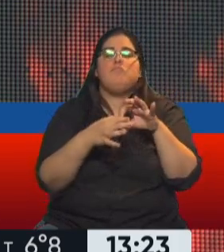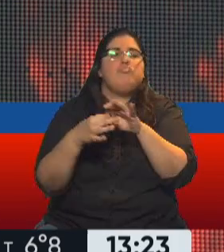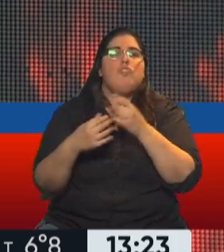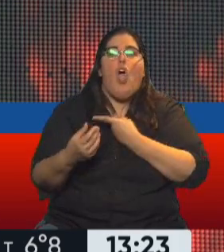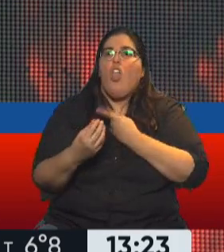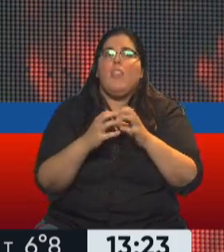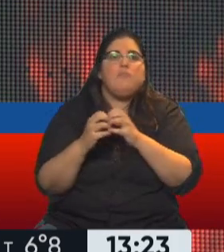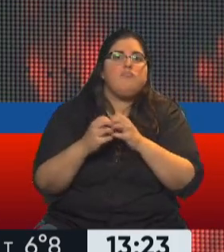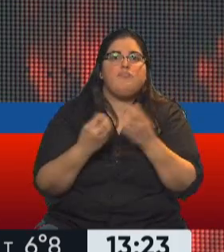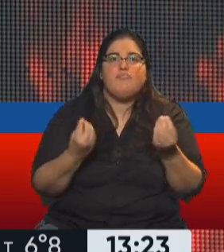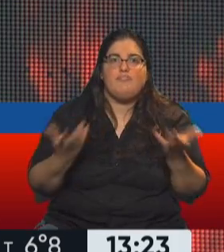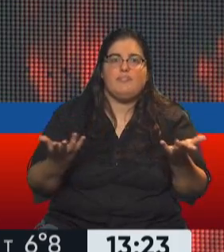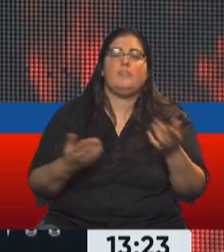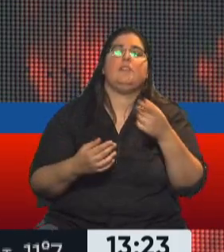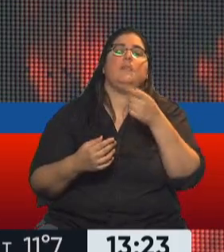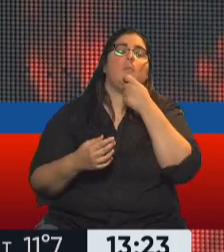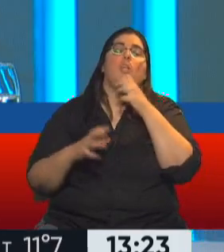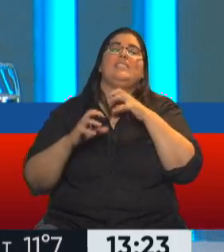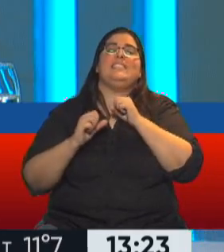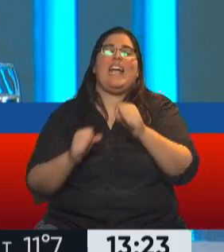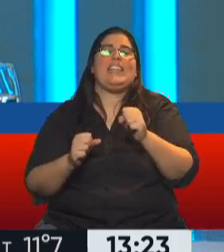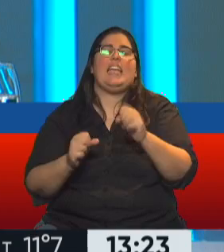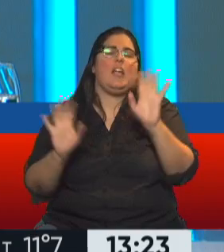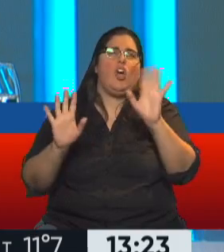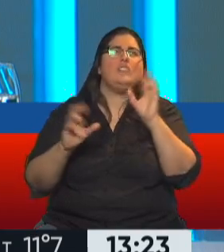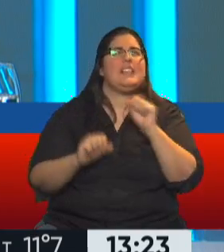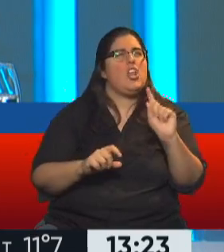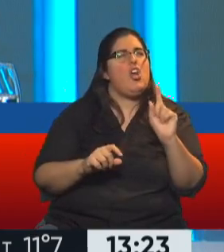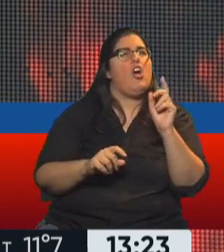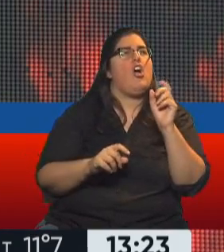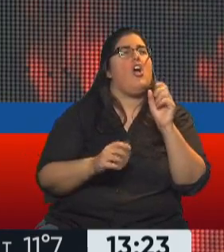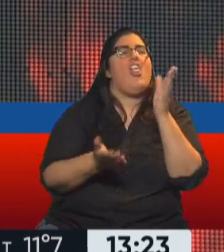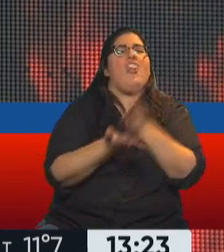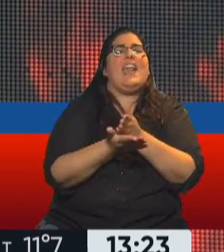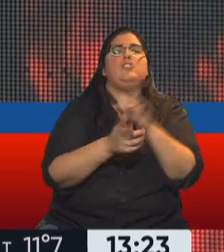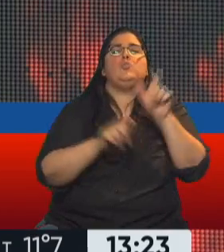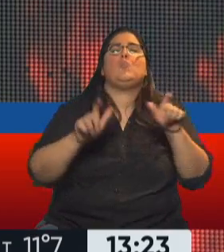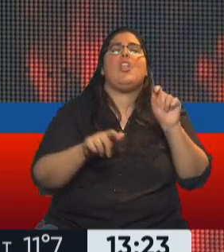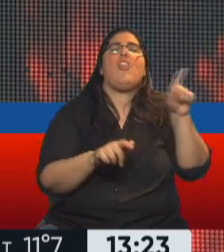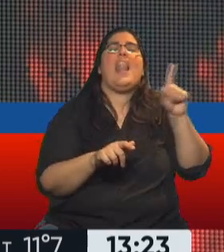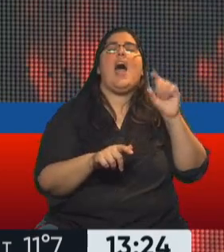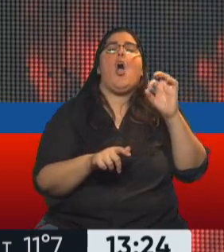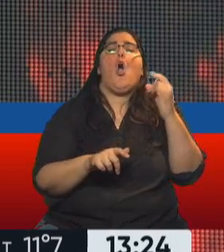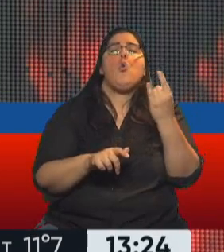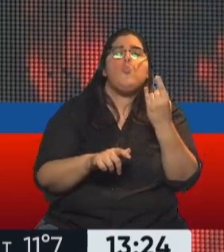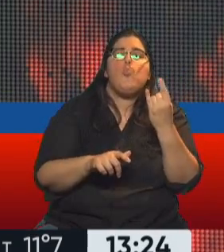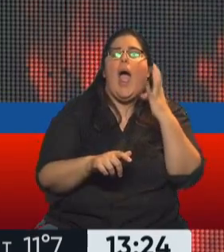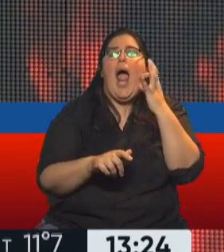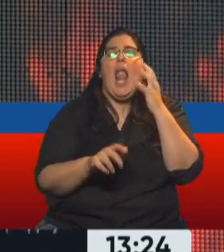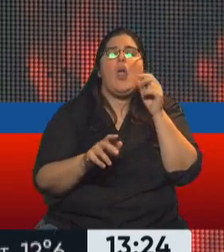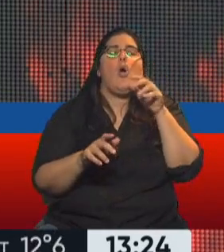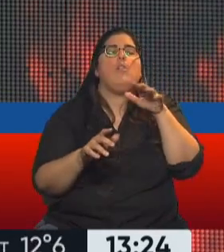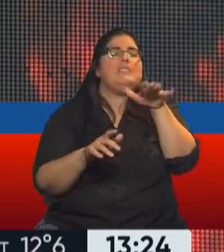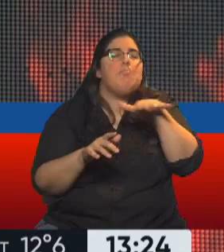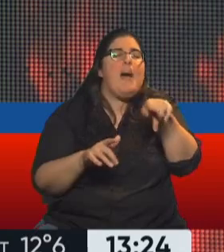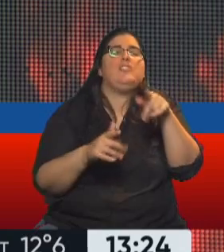ahí aparece el tema de la Secretaría, el Organismo de Derechos Humanos de la ONU como algún ámbito para hablar de esto,